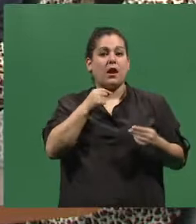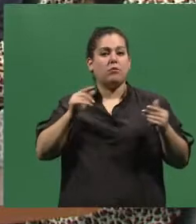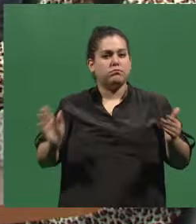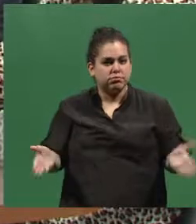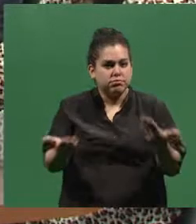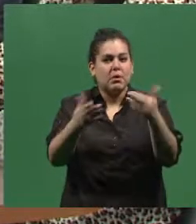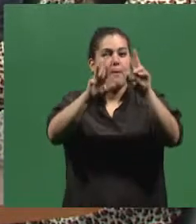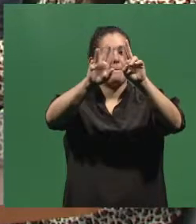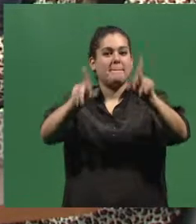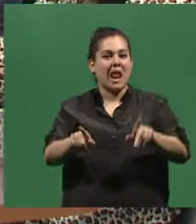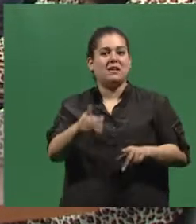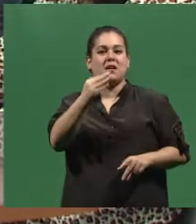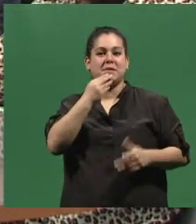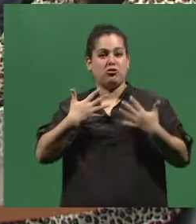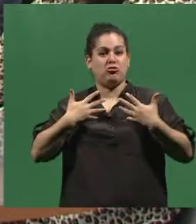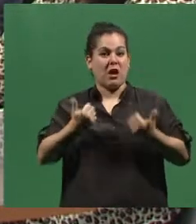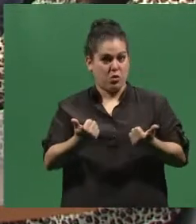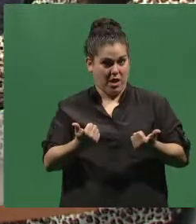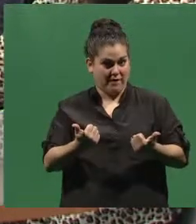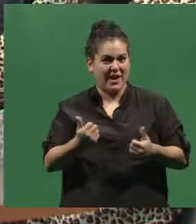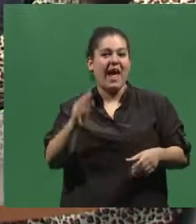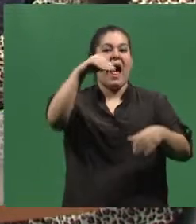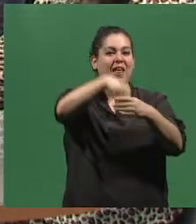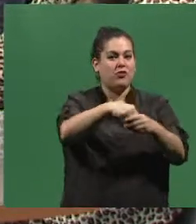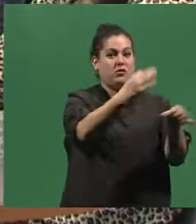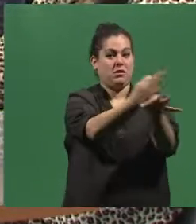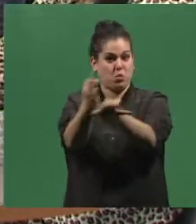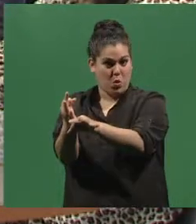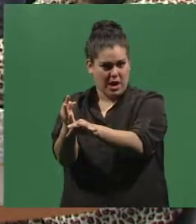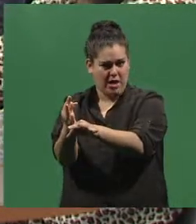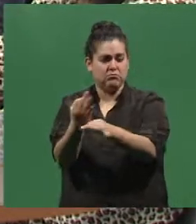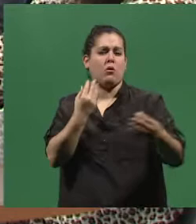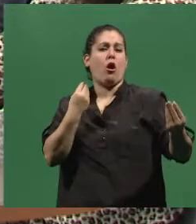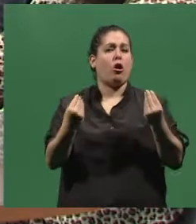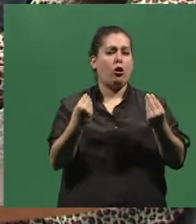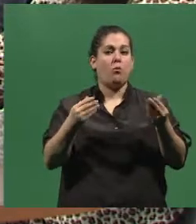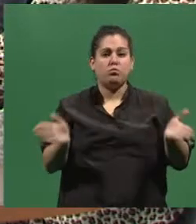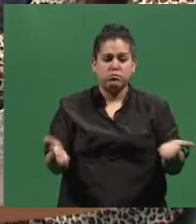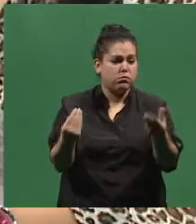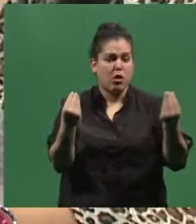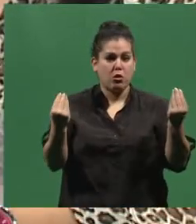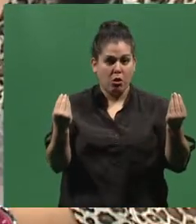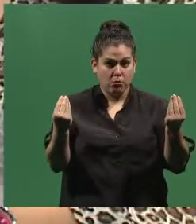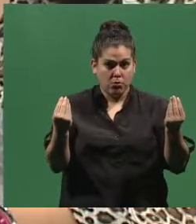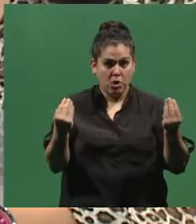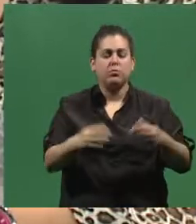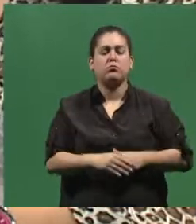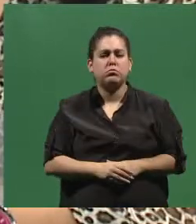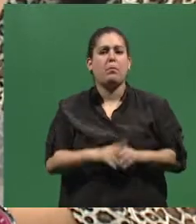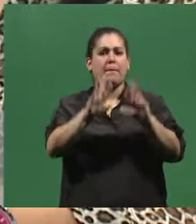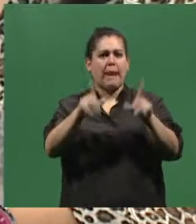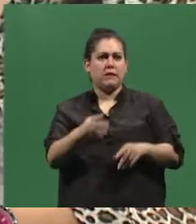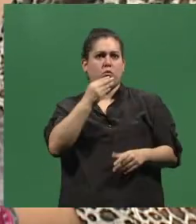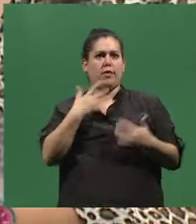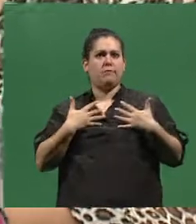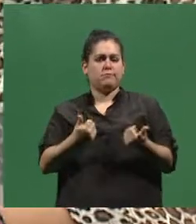políticas públicas de alimentación saludable en instituciones. ¿Cómo se puede promover esas políticas públicas de